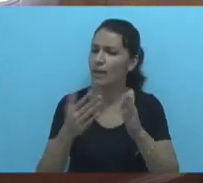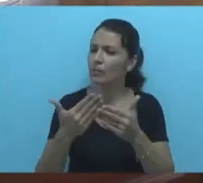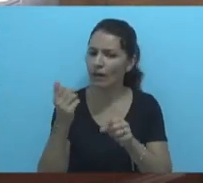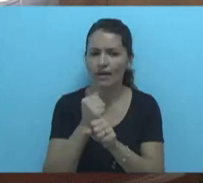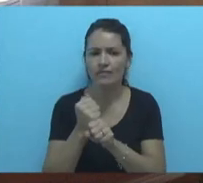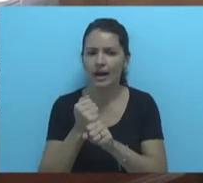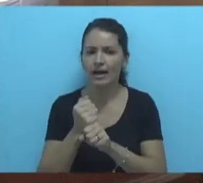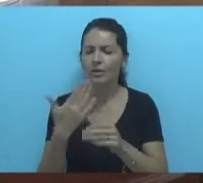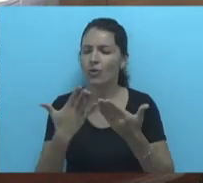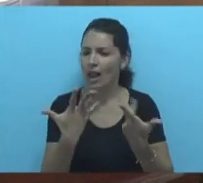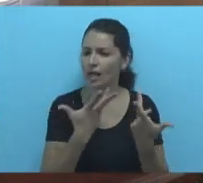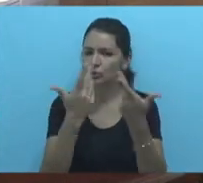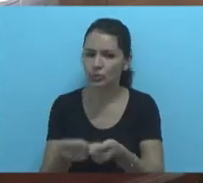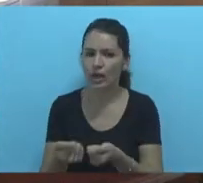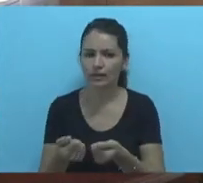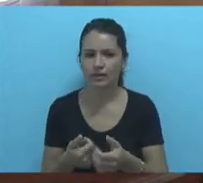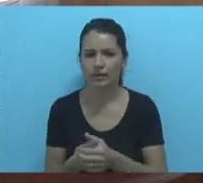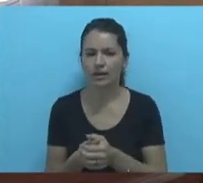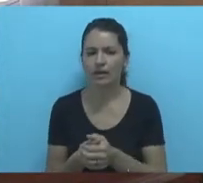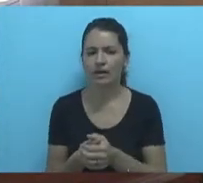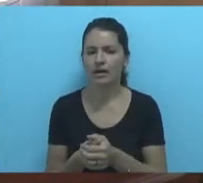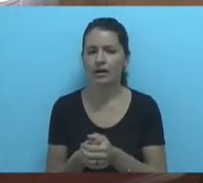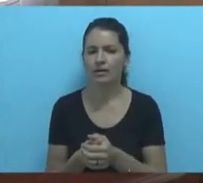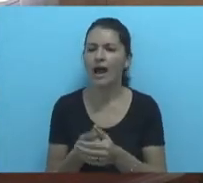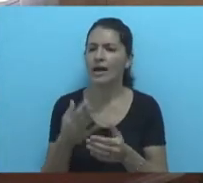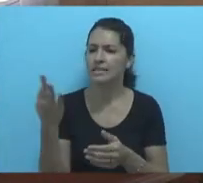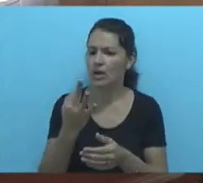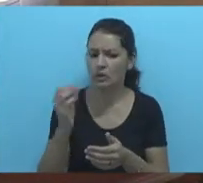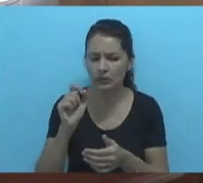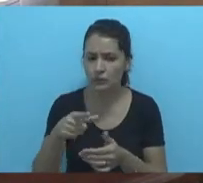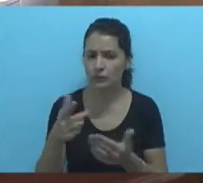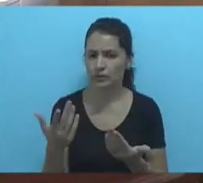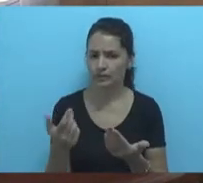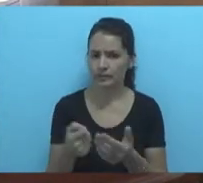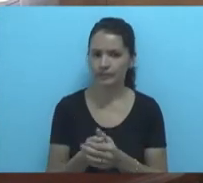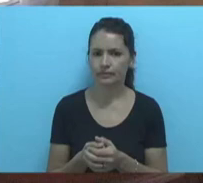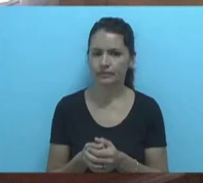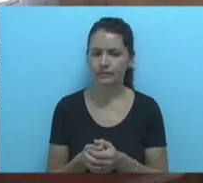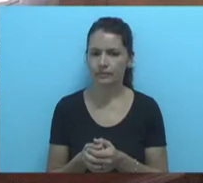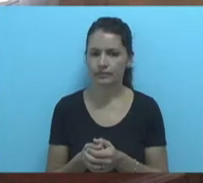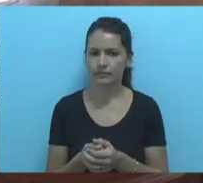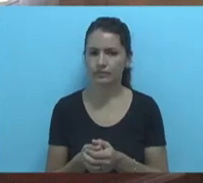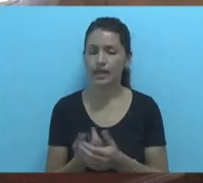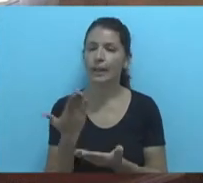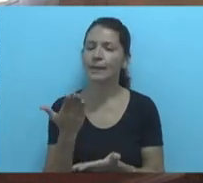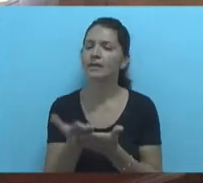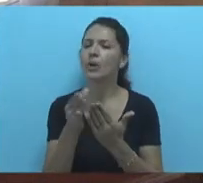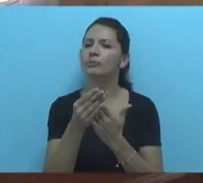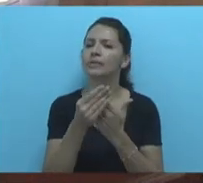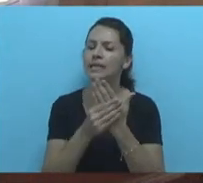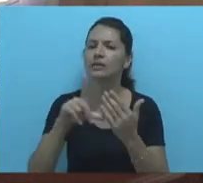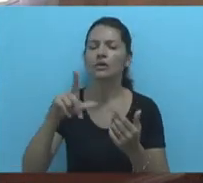poder brindar dispositivos específicos de seguridad a estos trabajadores. Y también estamos solicitando al ministro Laña la